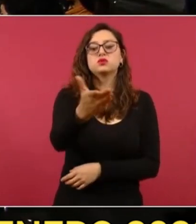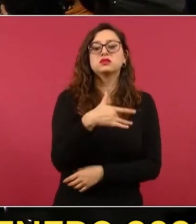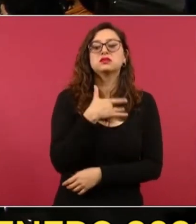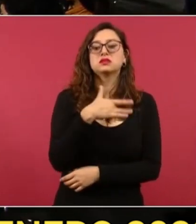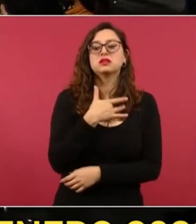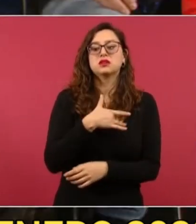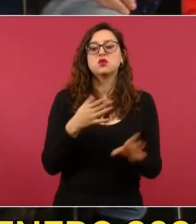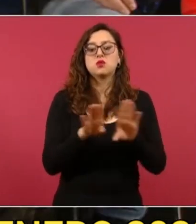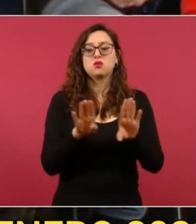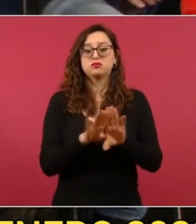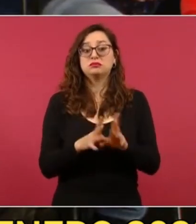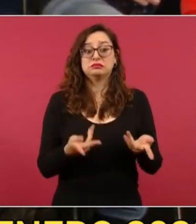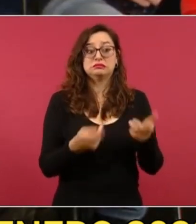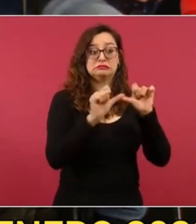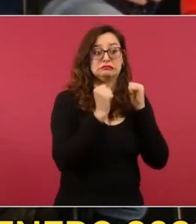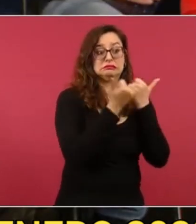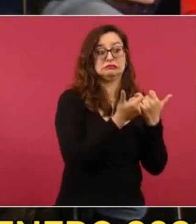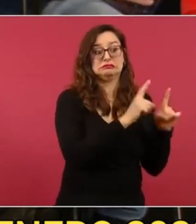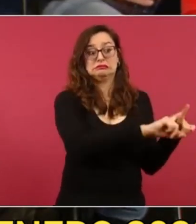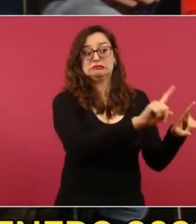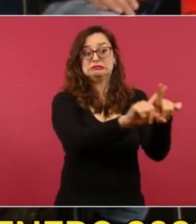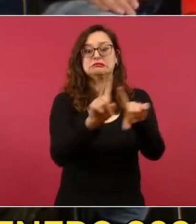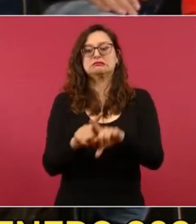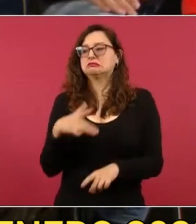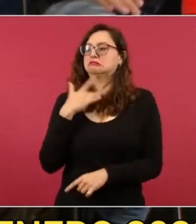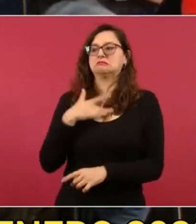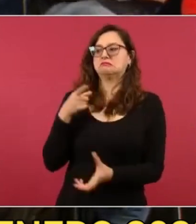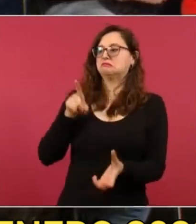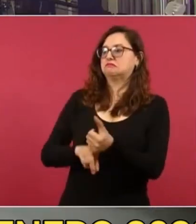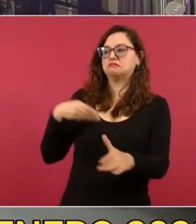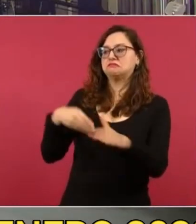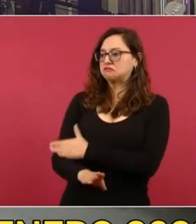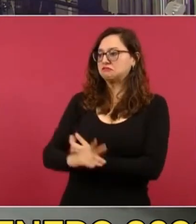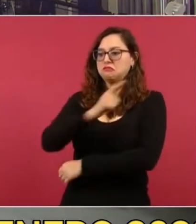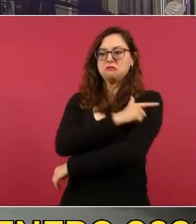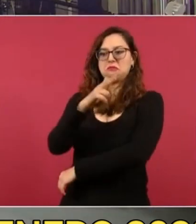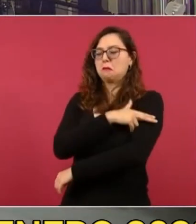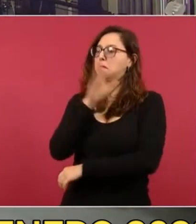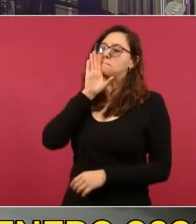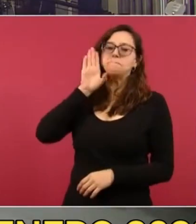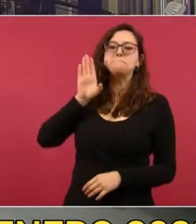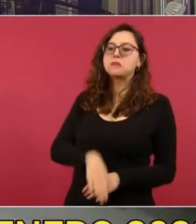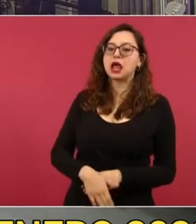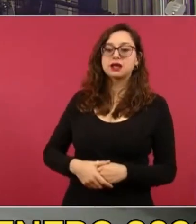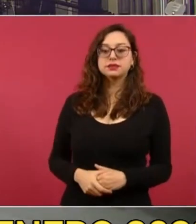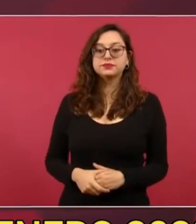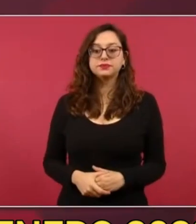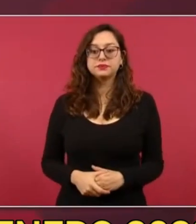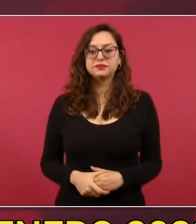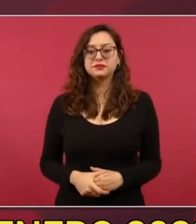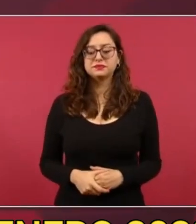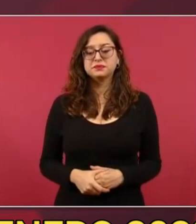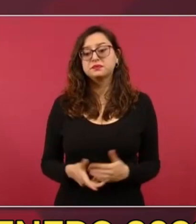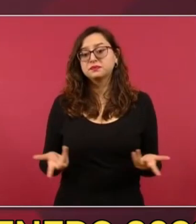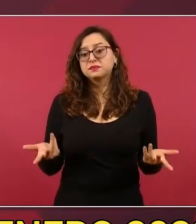Amnistía Internacional pues condenaron la presencia de la Guardia Nacional en las estaciones del metro. Bueno, es también parte de lo